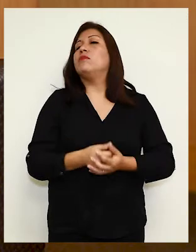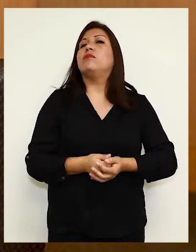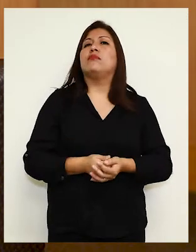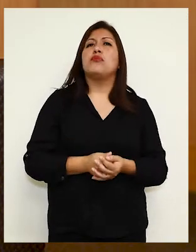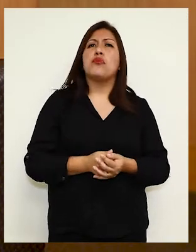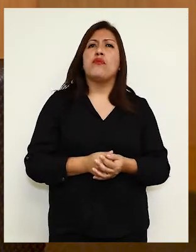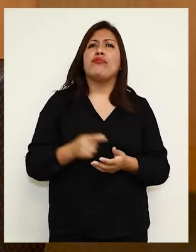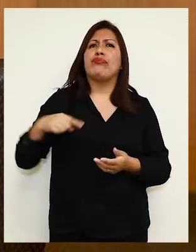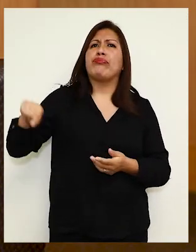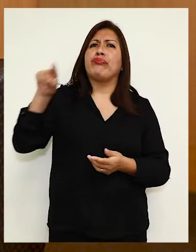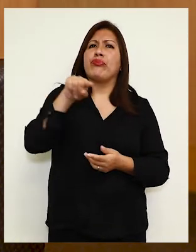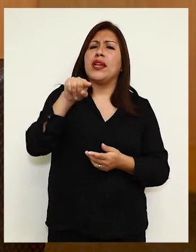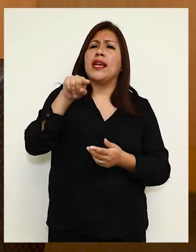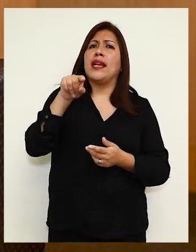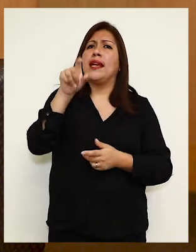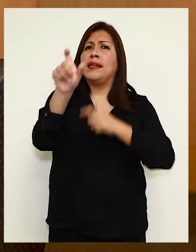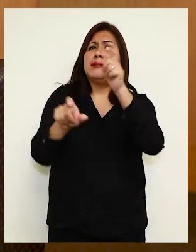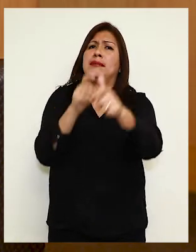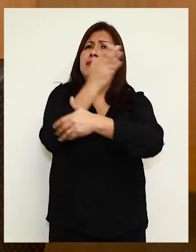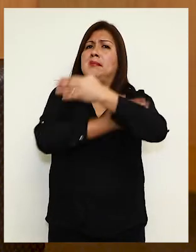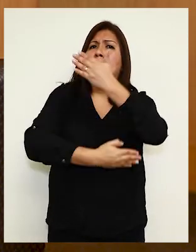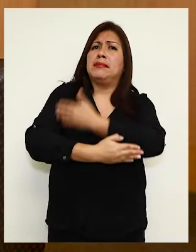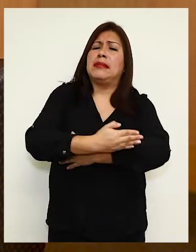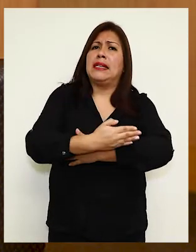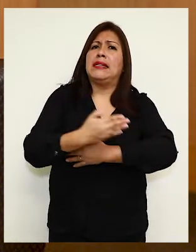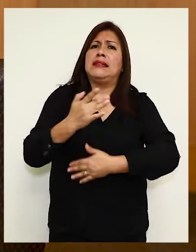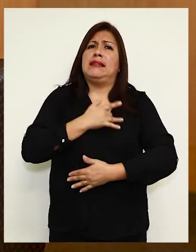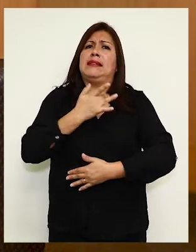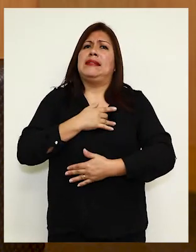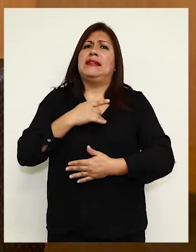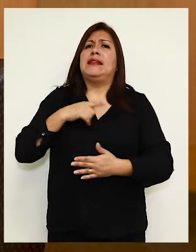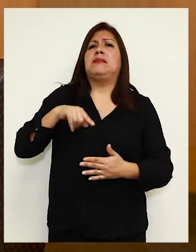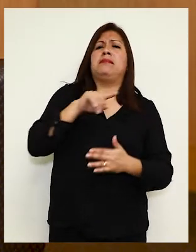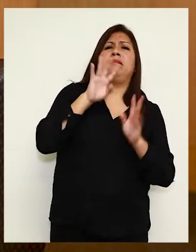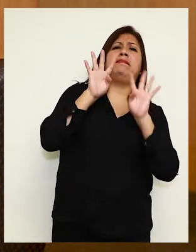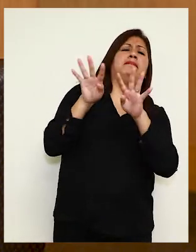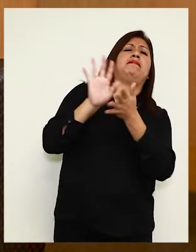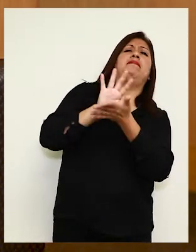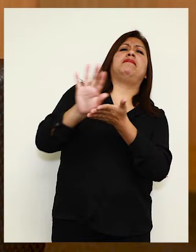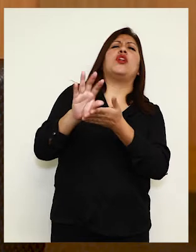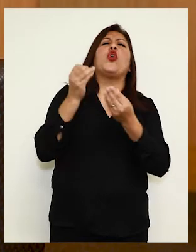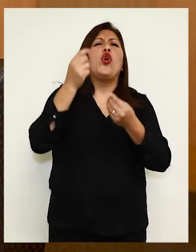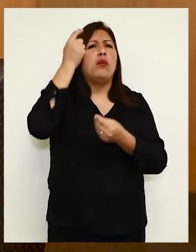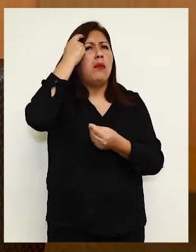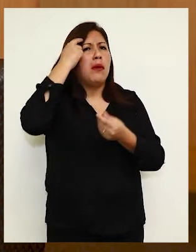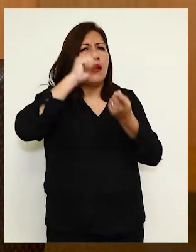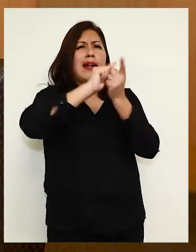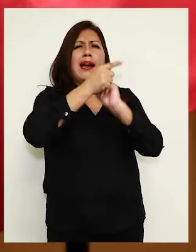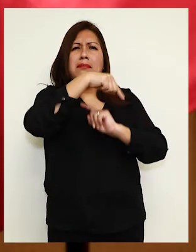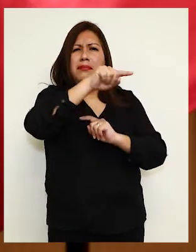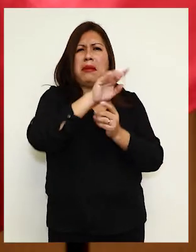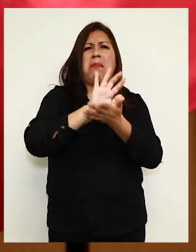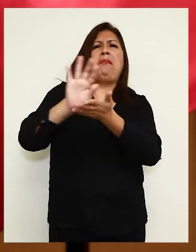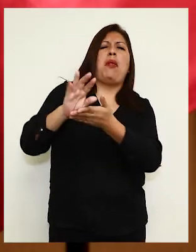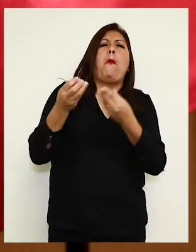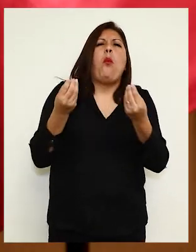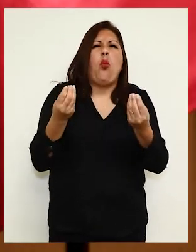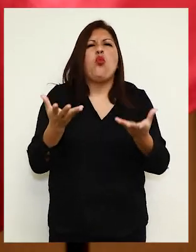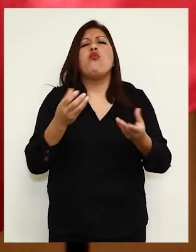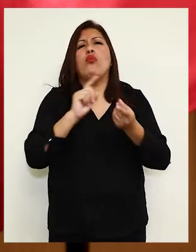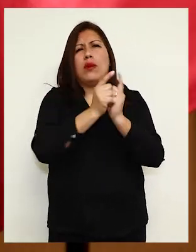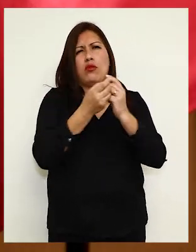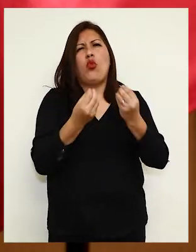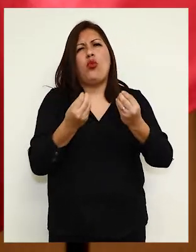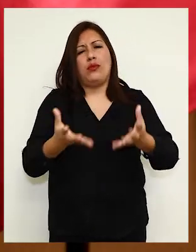marginada a las personas con discapacidad. ¿Cómo poderle cambiar el chip a las personas para que puedan pensar en discapacidad? Hay